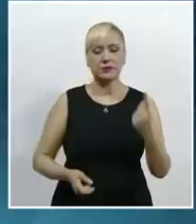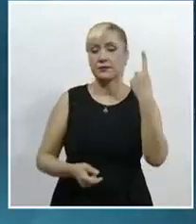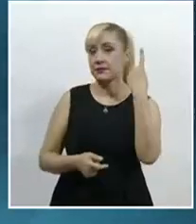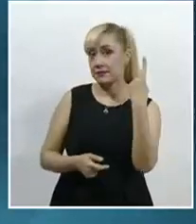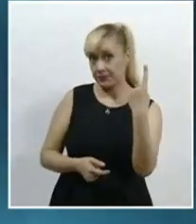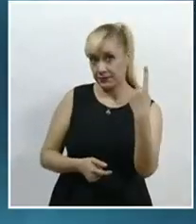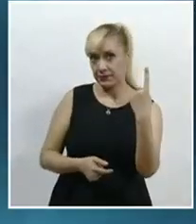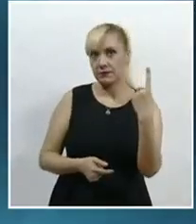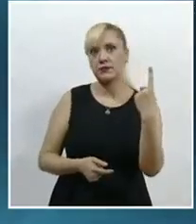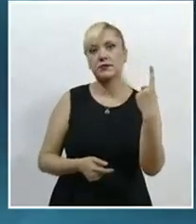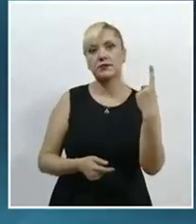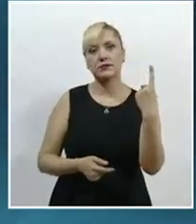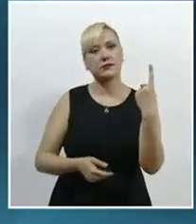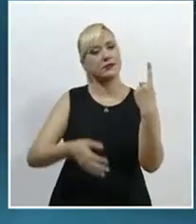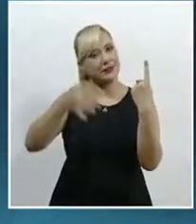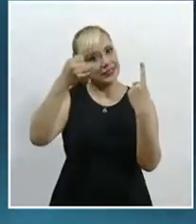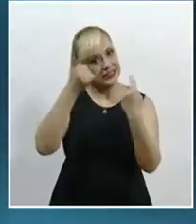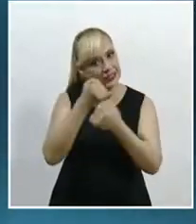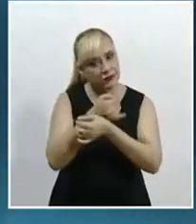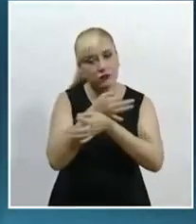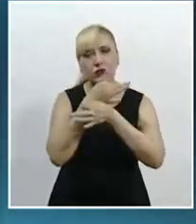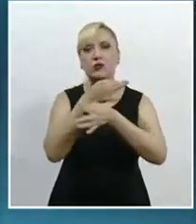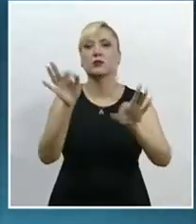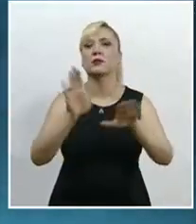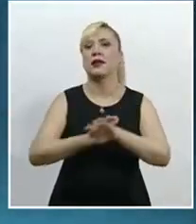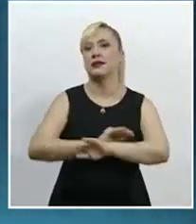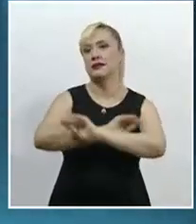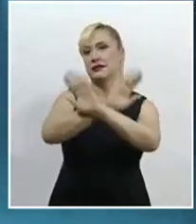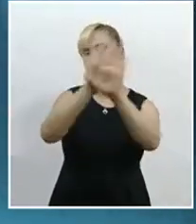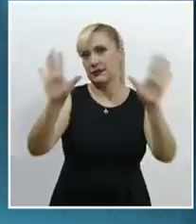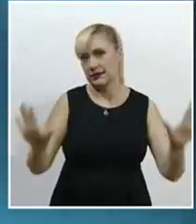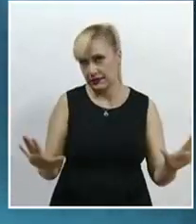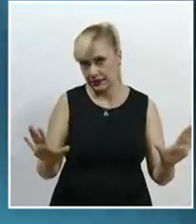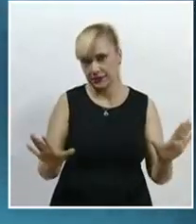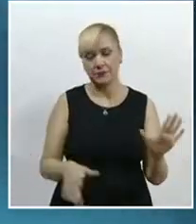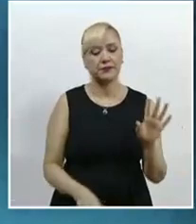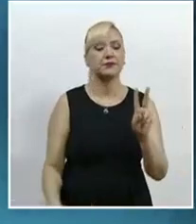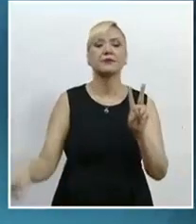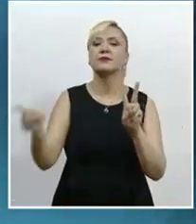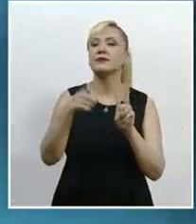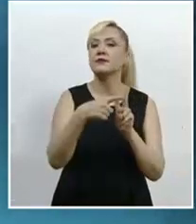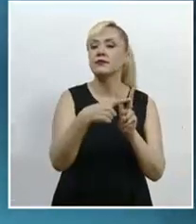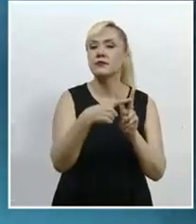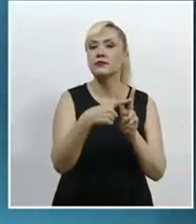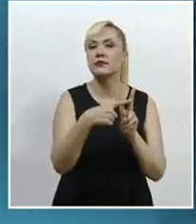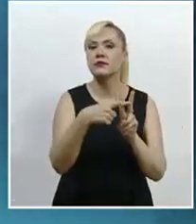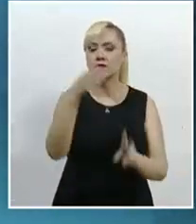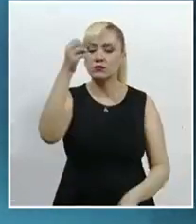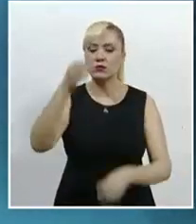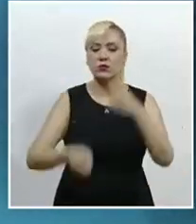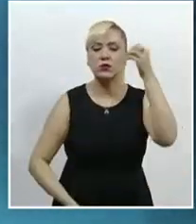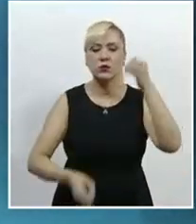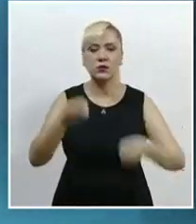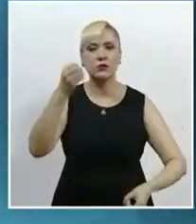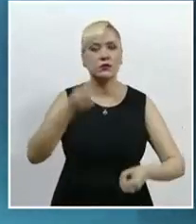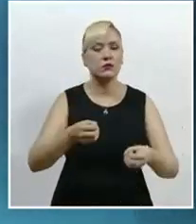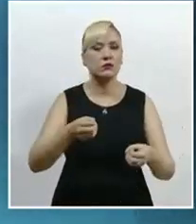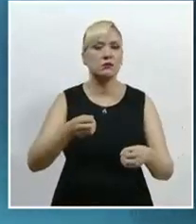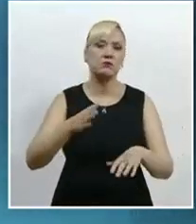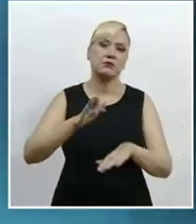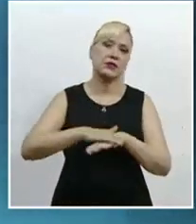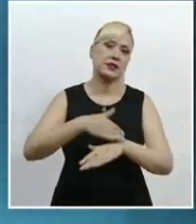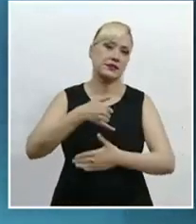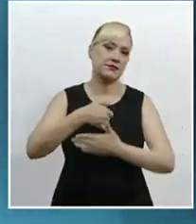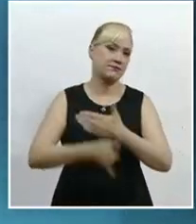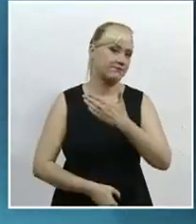que la calidad de la información es mucho mayor. Segundo, la calidad de la justicia, pues también